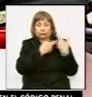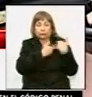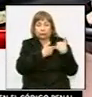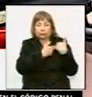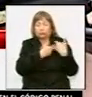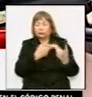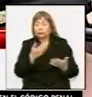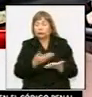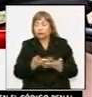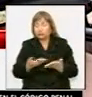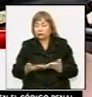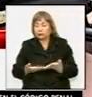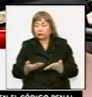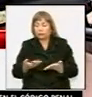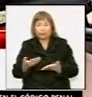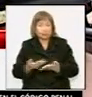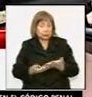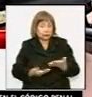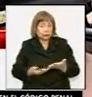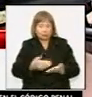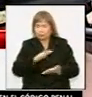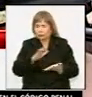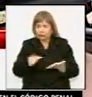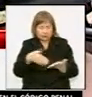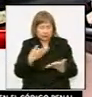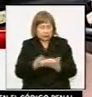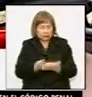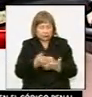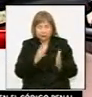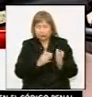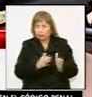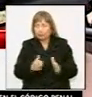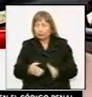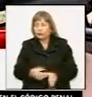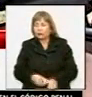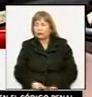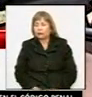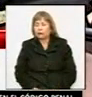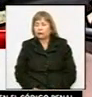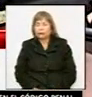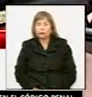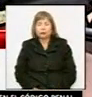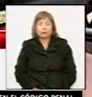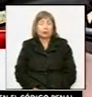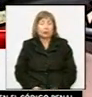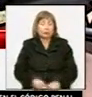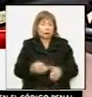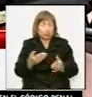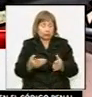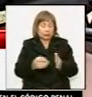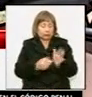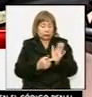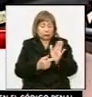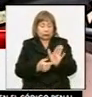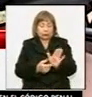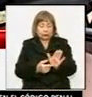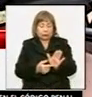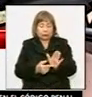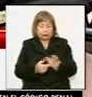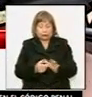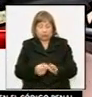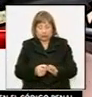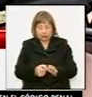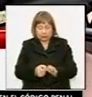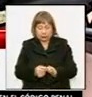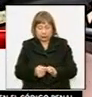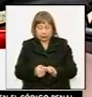para un proceso de contratación hay todo un proceso. Y acá lo hemos visto y acá lo está explicando. Por ejemplo, donde